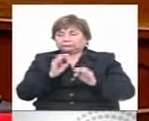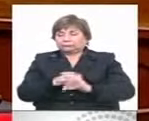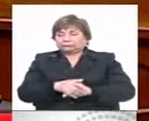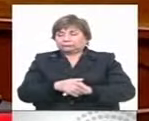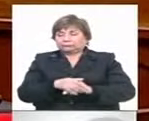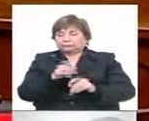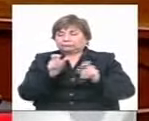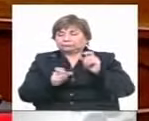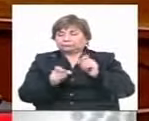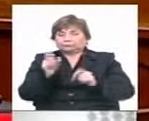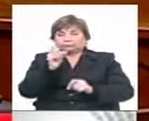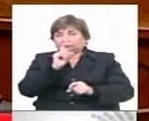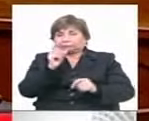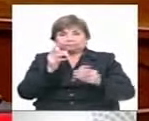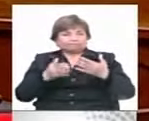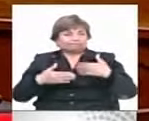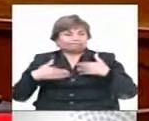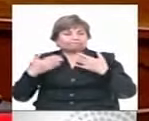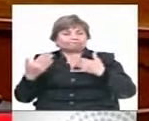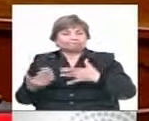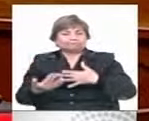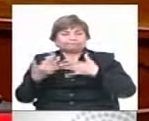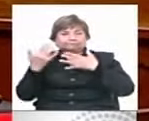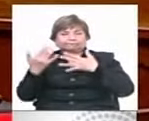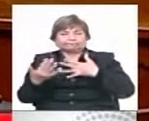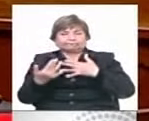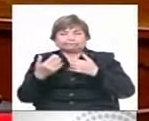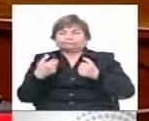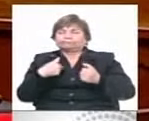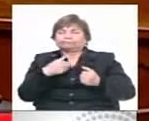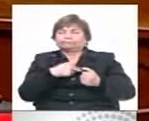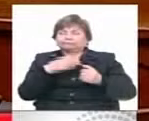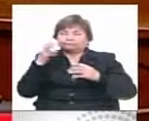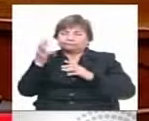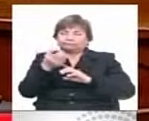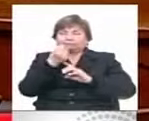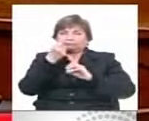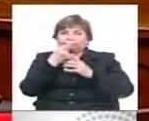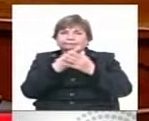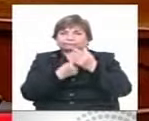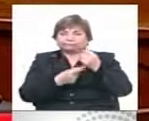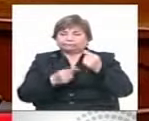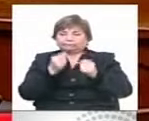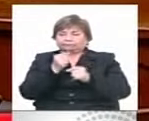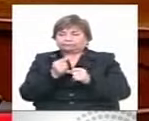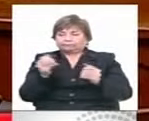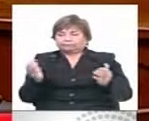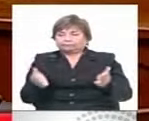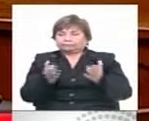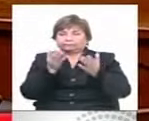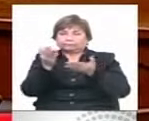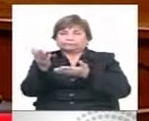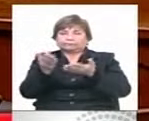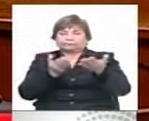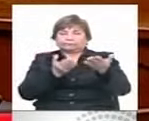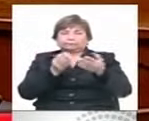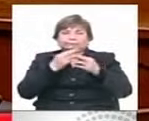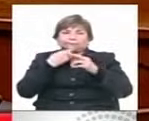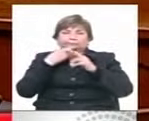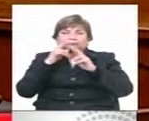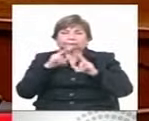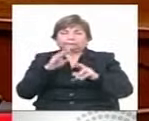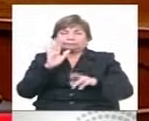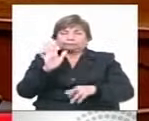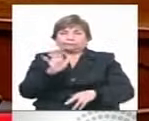Los ciudadanos no pueden seguir esperando más. Debemos recuperar su confianza, brindándoles servicios que respondan a